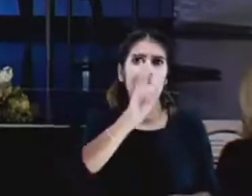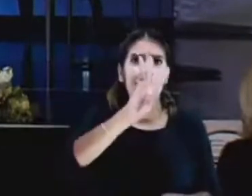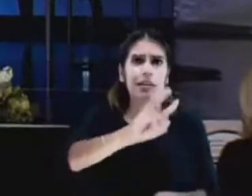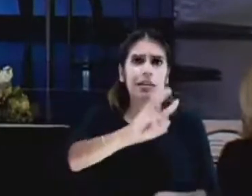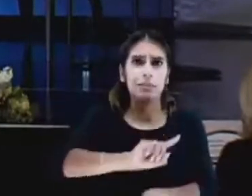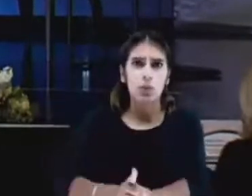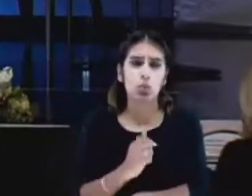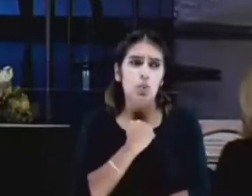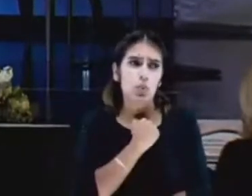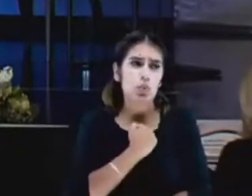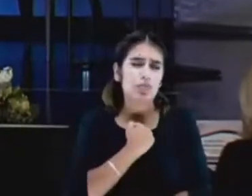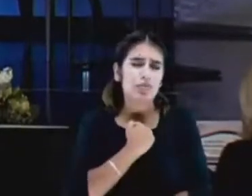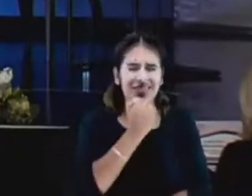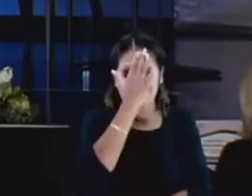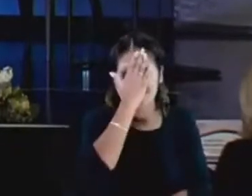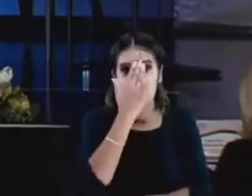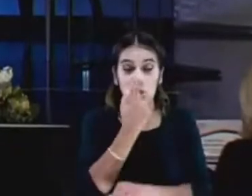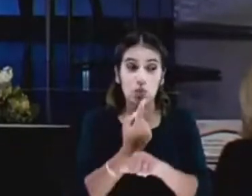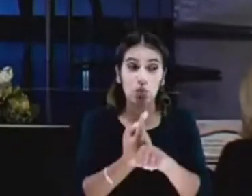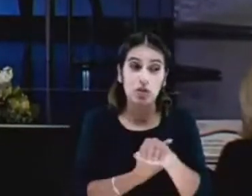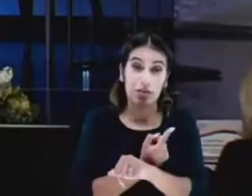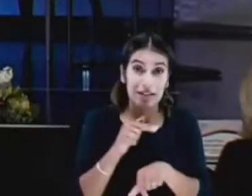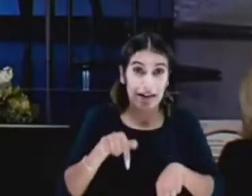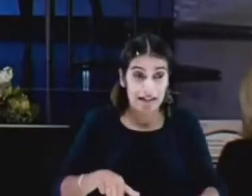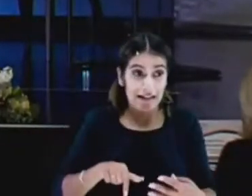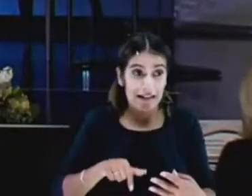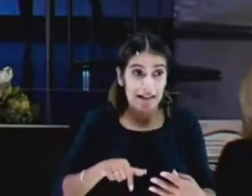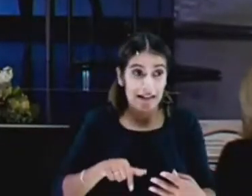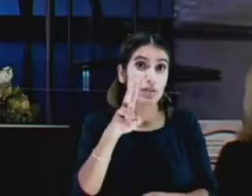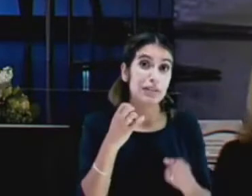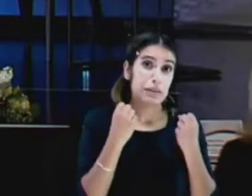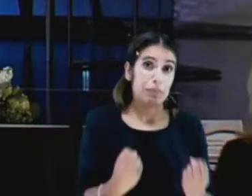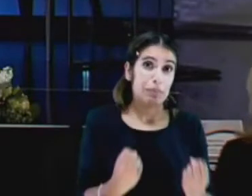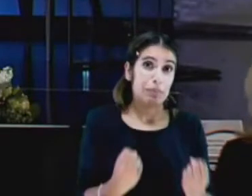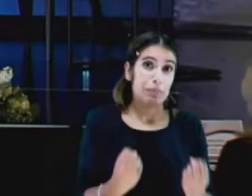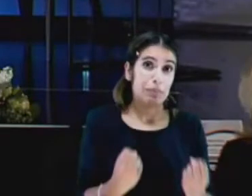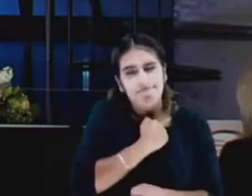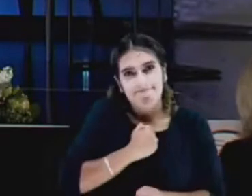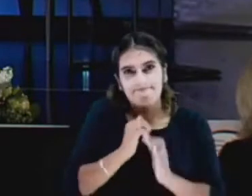de que esta es una hora muy pesada les agradezco mucho la paciencia pasamos